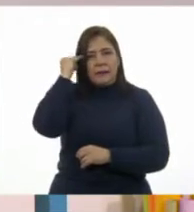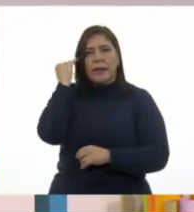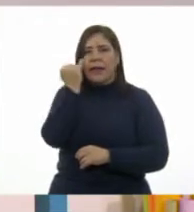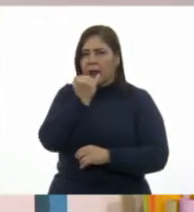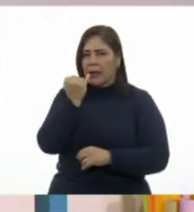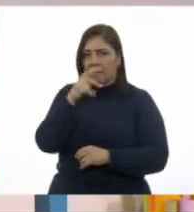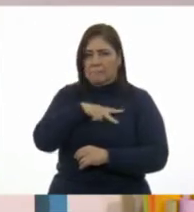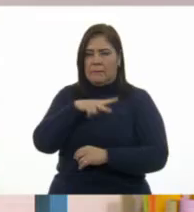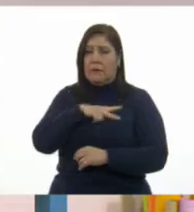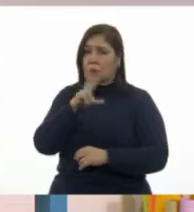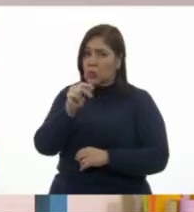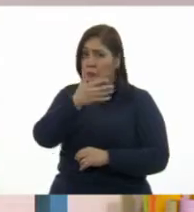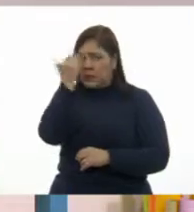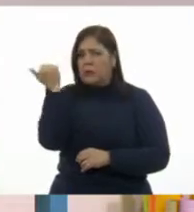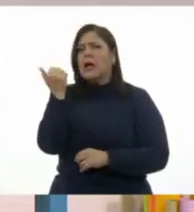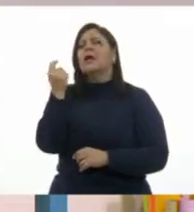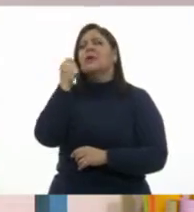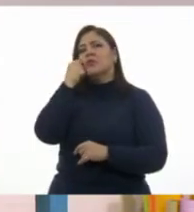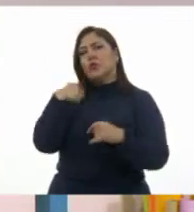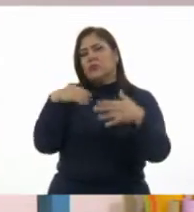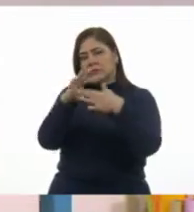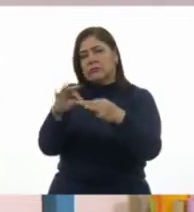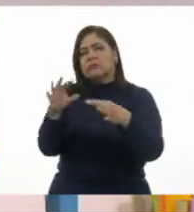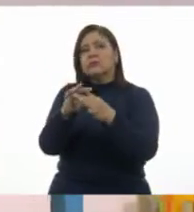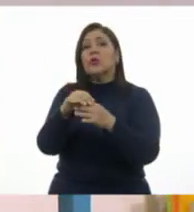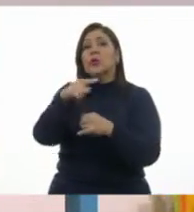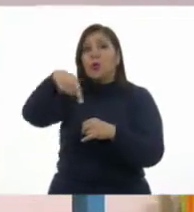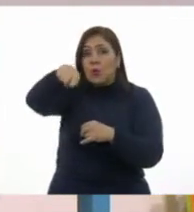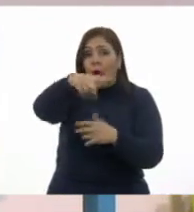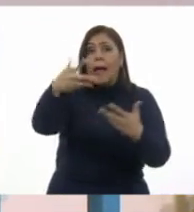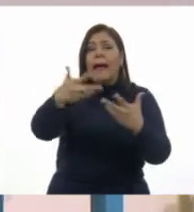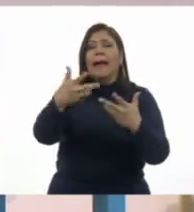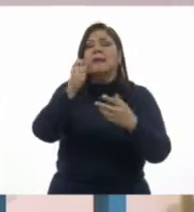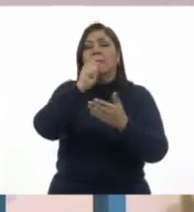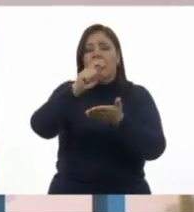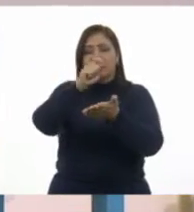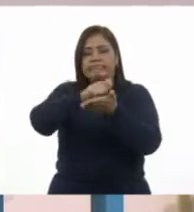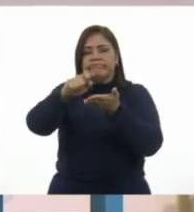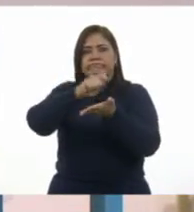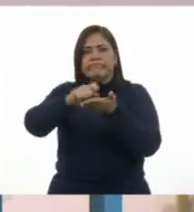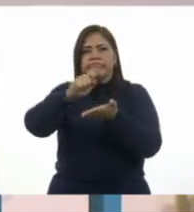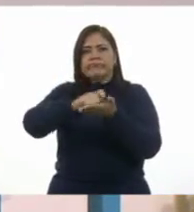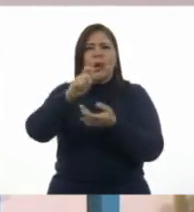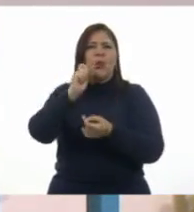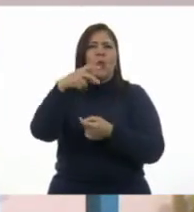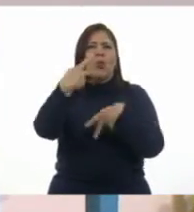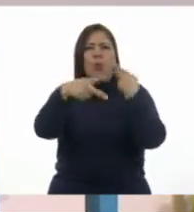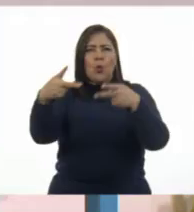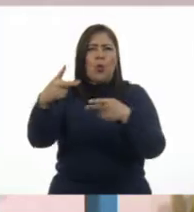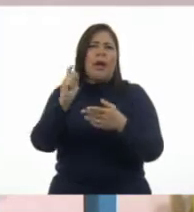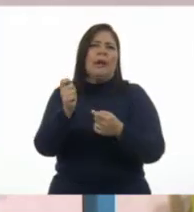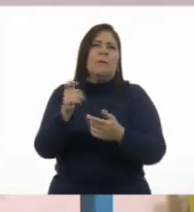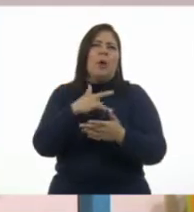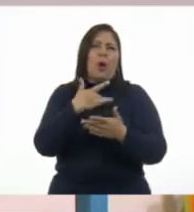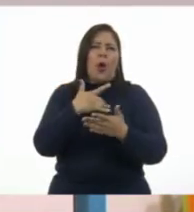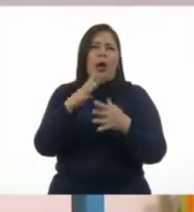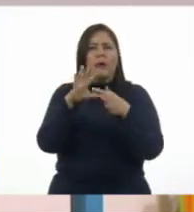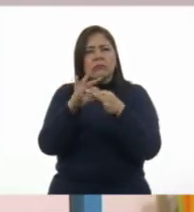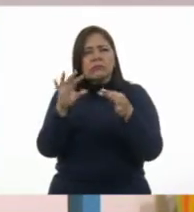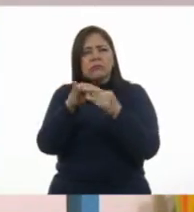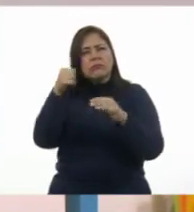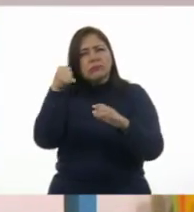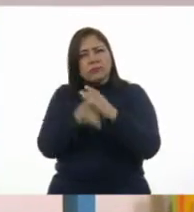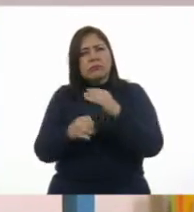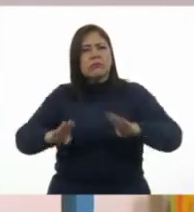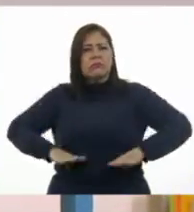les estoy diciendo que también van a hacer sus textos descriptivos. Van a elegir